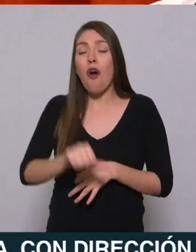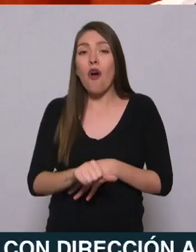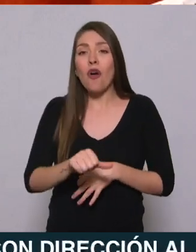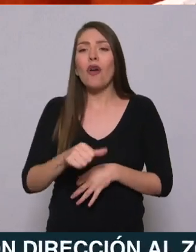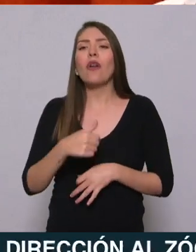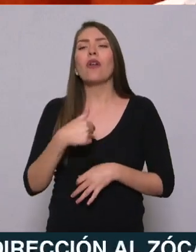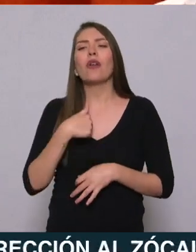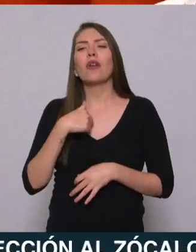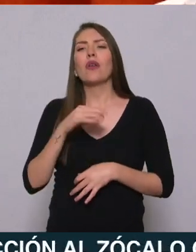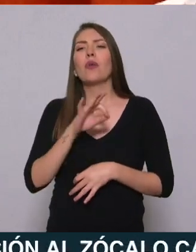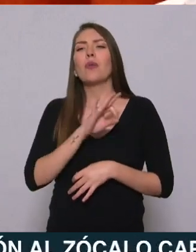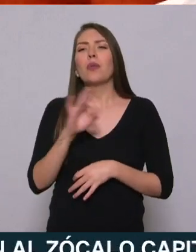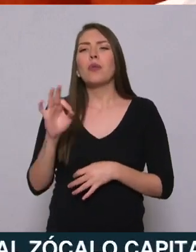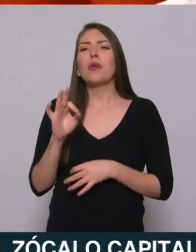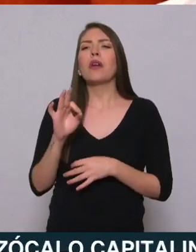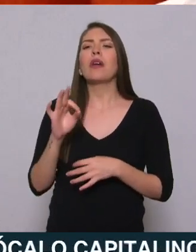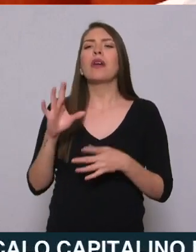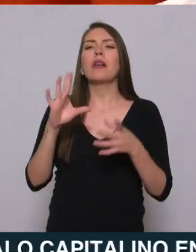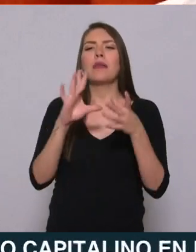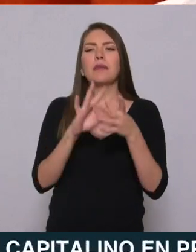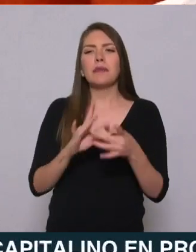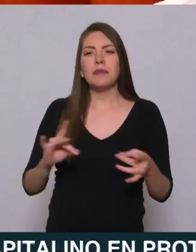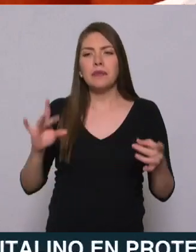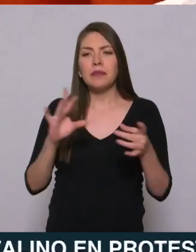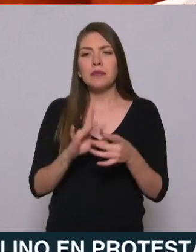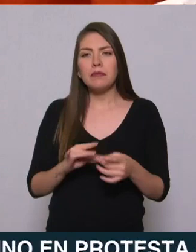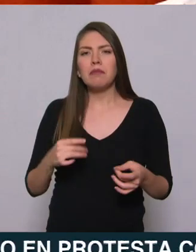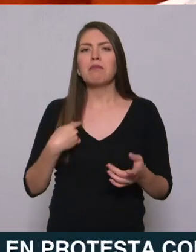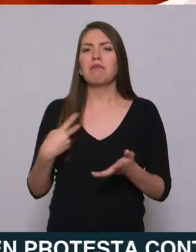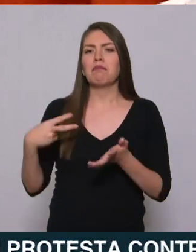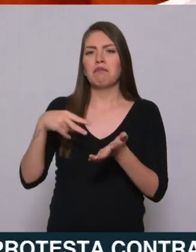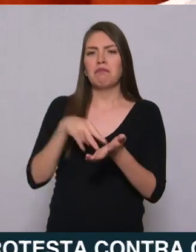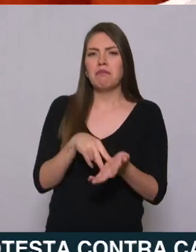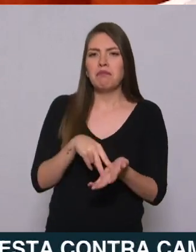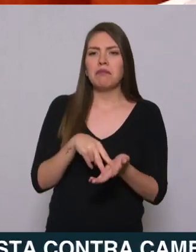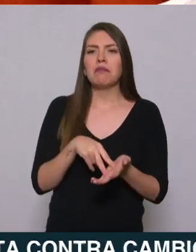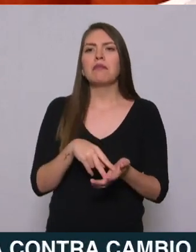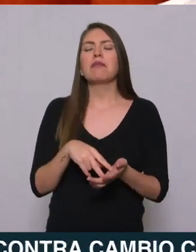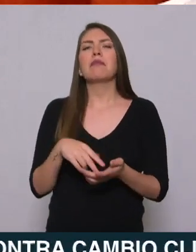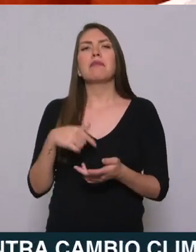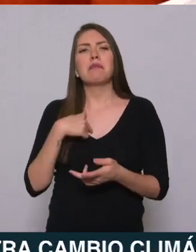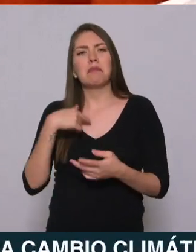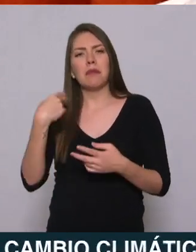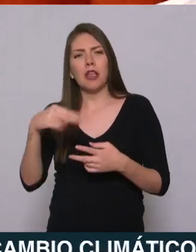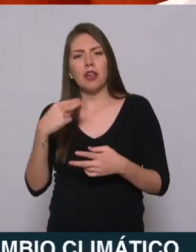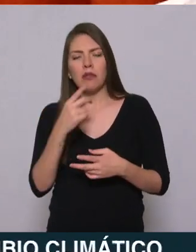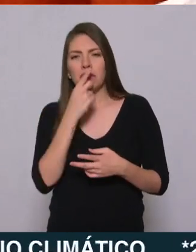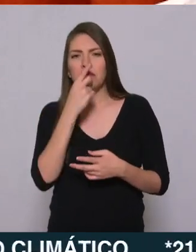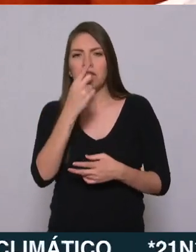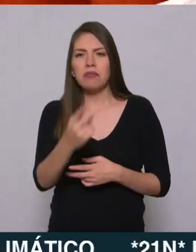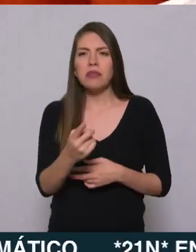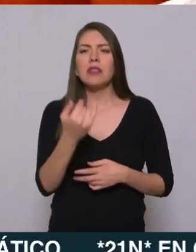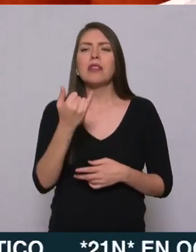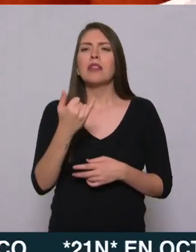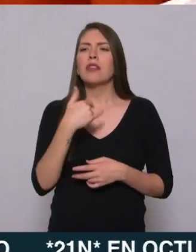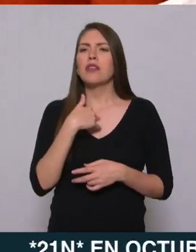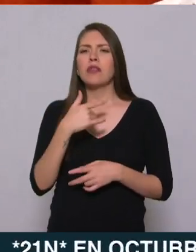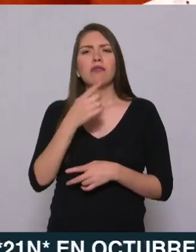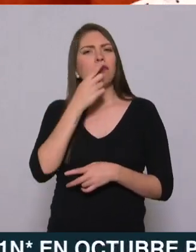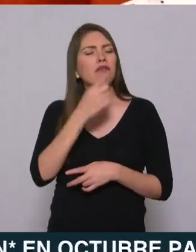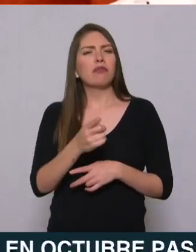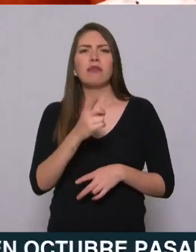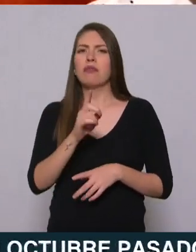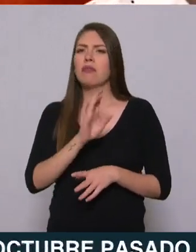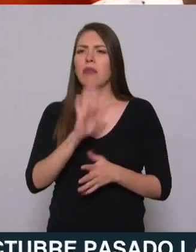de hablar, de dar mi cara, de dar mi nombre y de alzar la voz contra estos